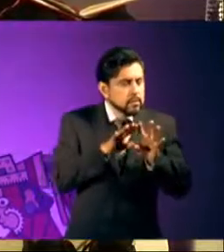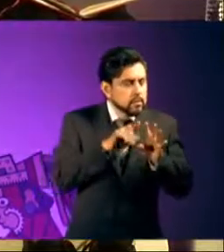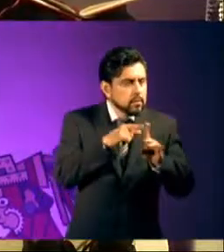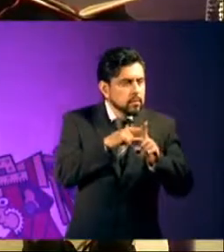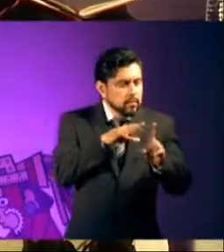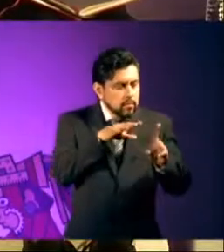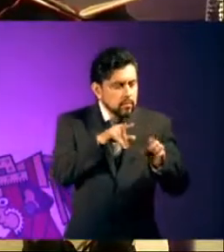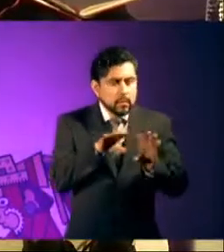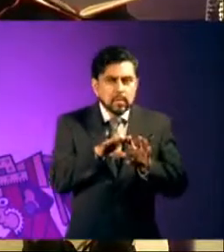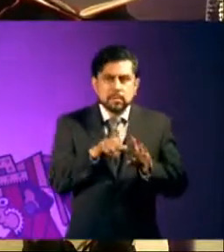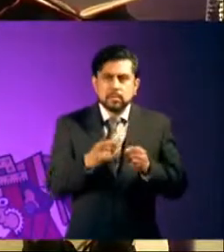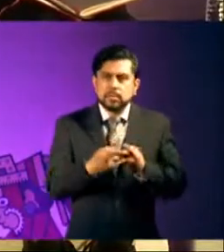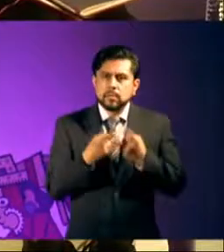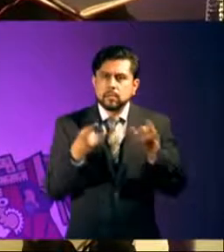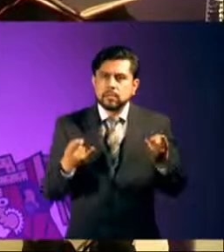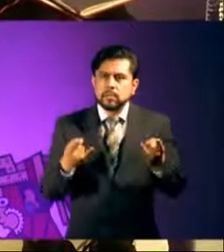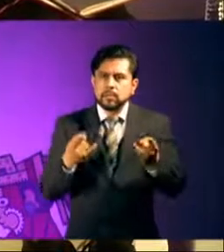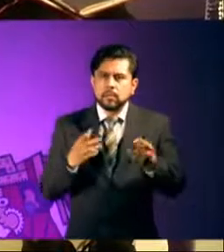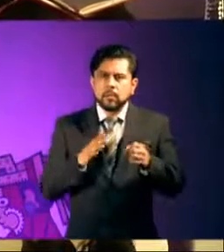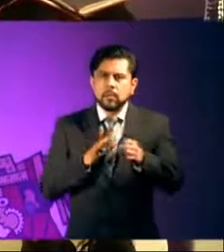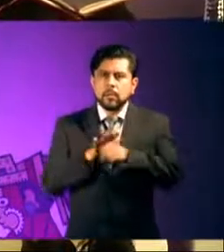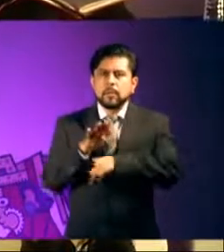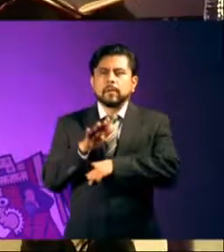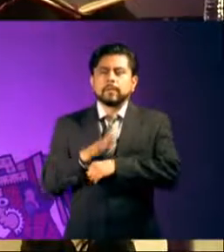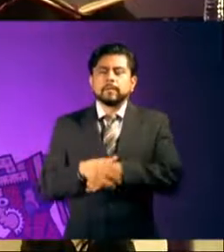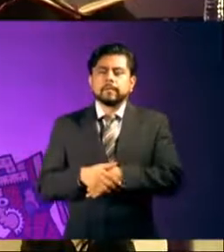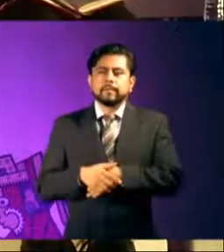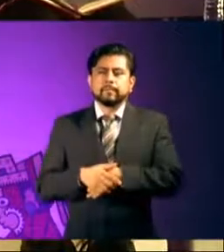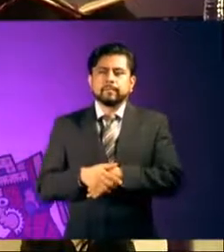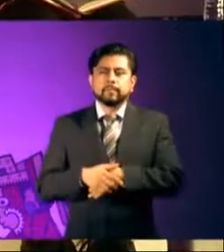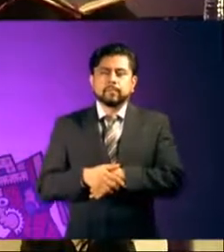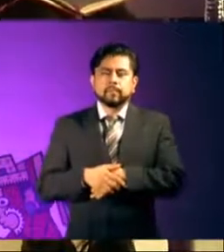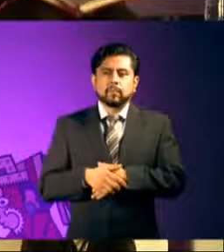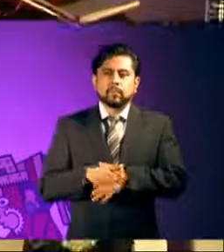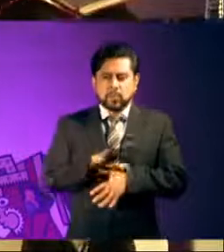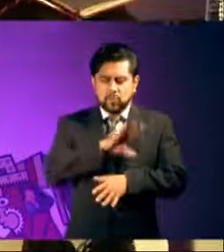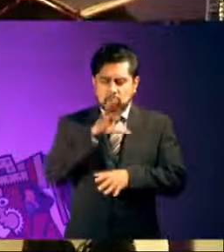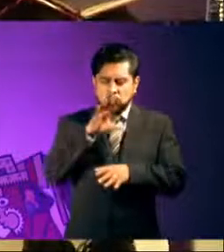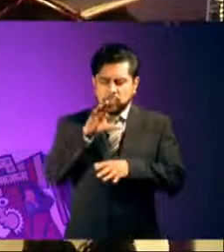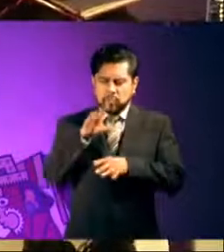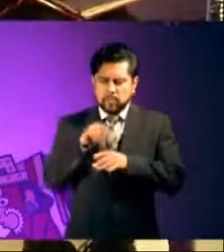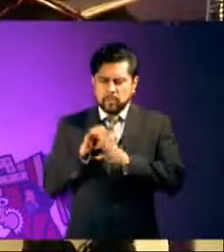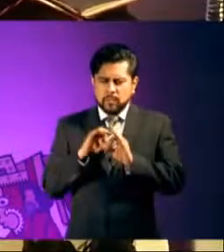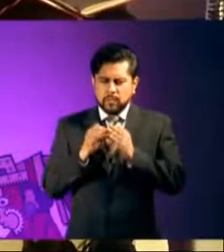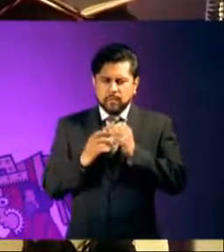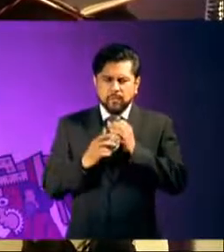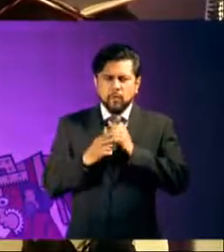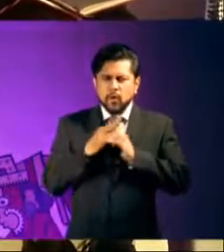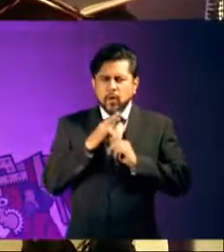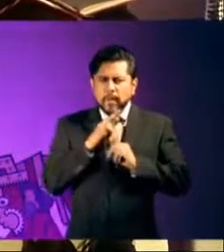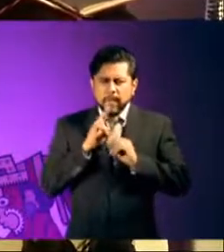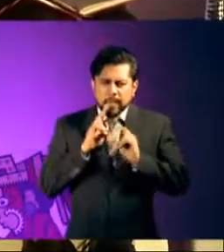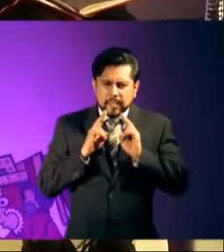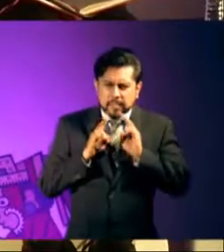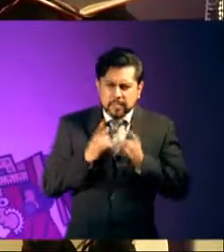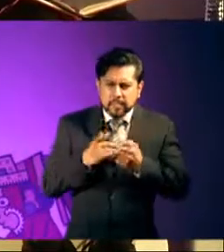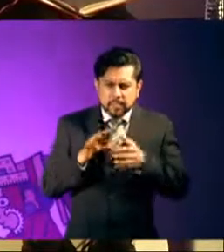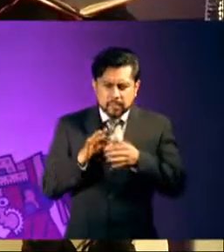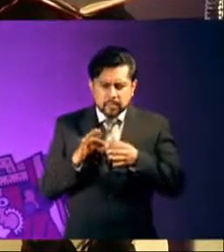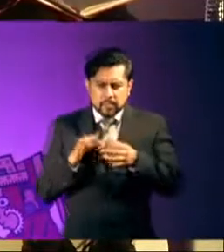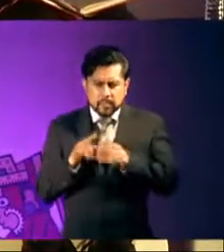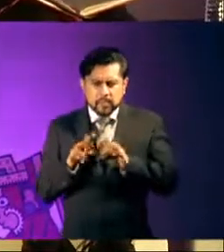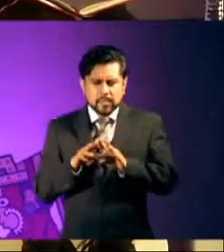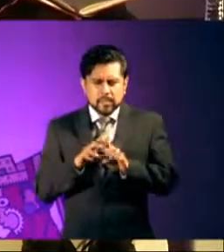que tiene que ver como con toda la narrativa que haces desde ser hombre